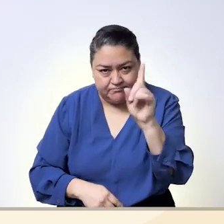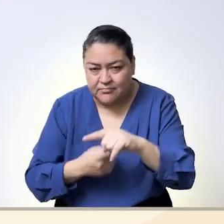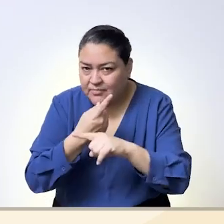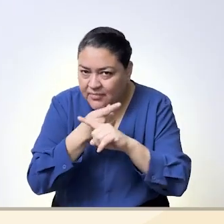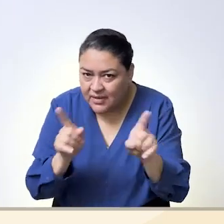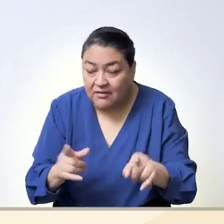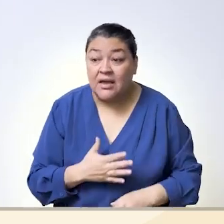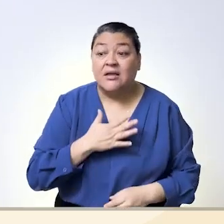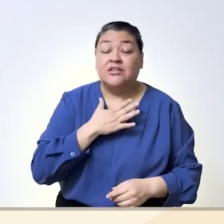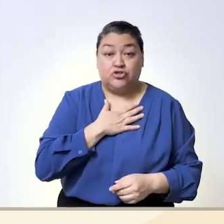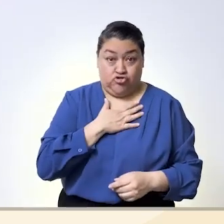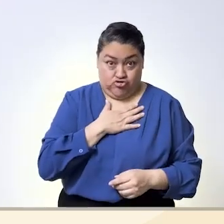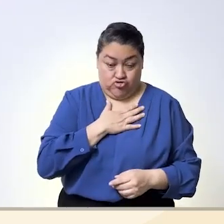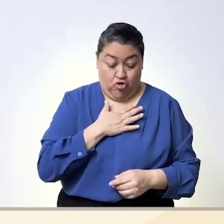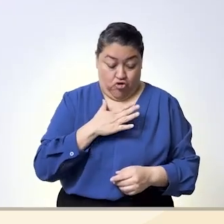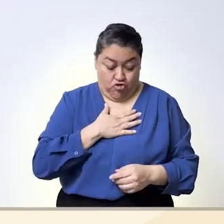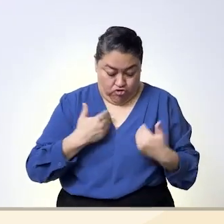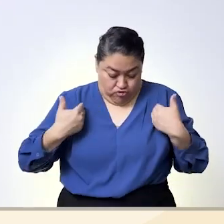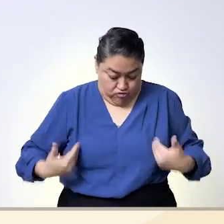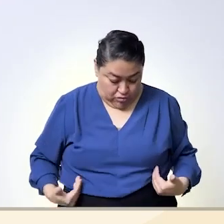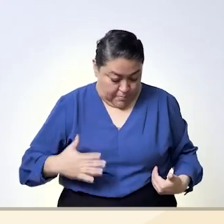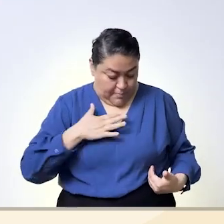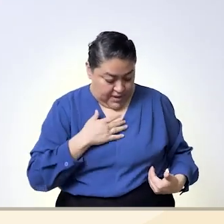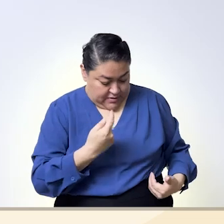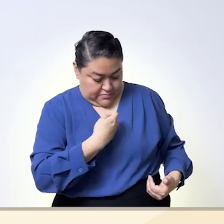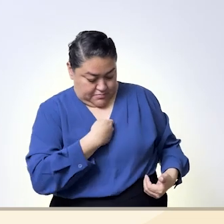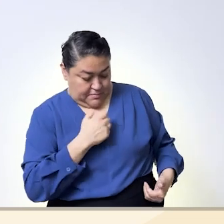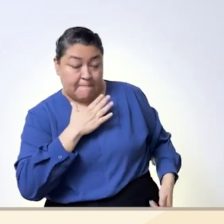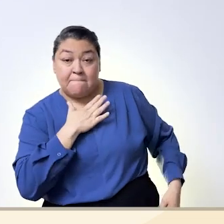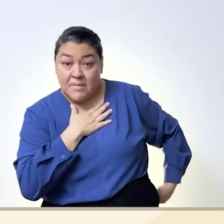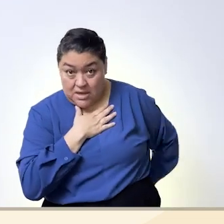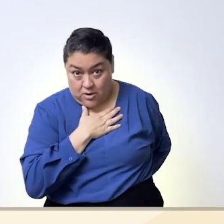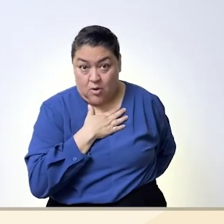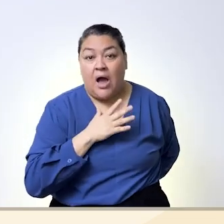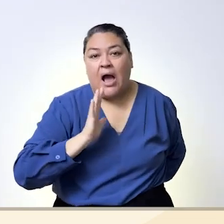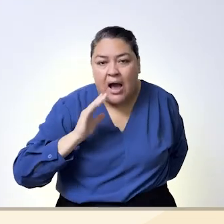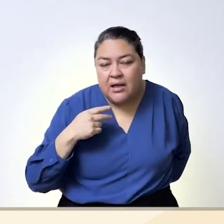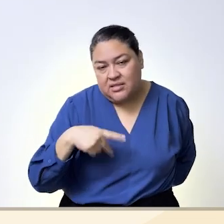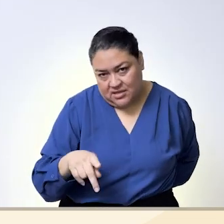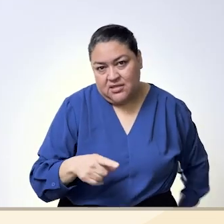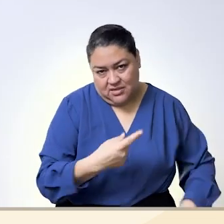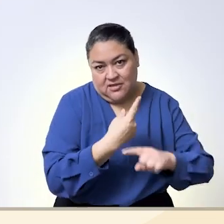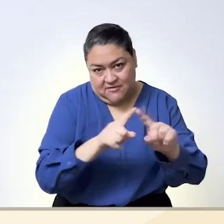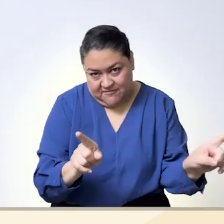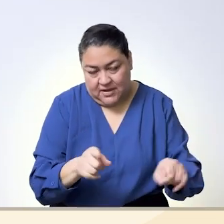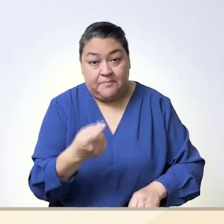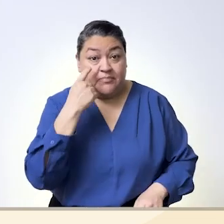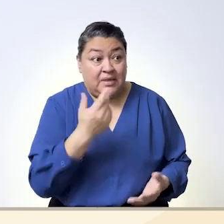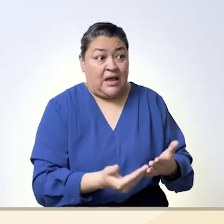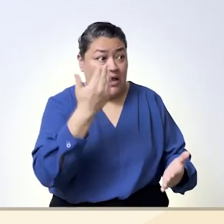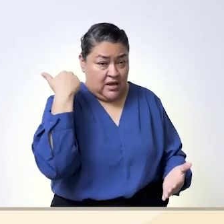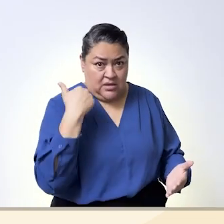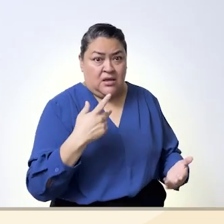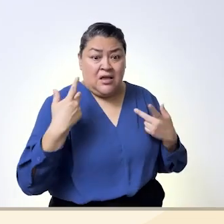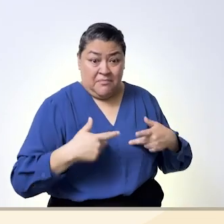somos eso, se trata de cómo yo, desde mi neurodivergencia y mi identidad, me relaciono con ese lenguaje. Y qué tanto me ha lastimado o no, porque